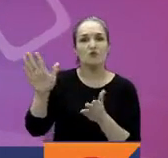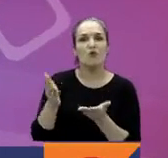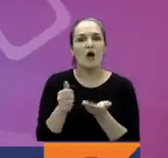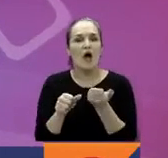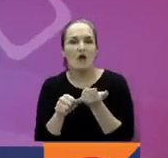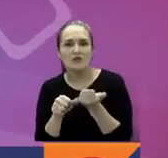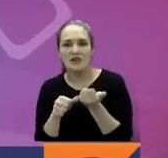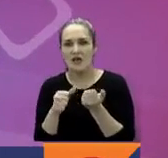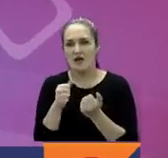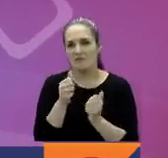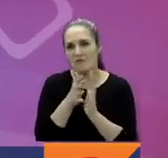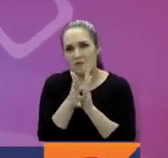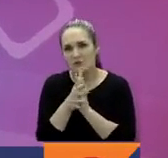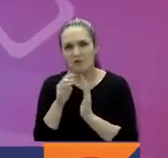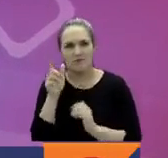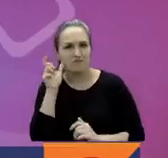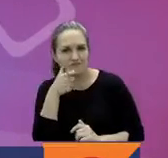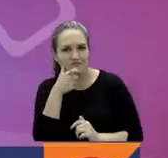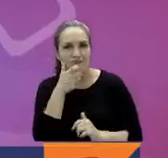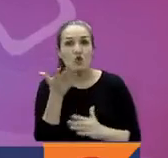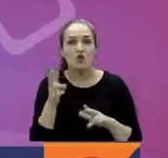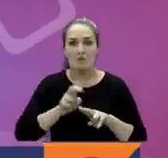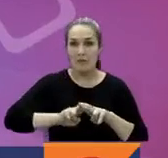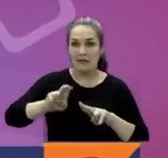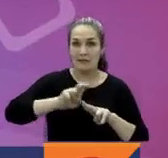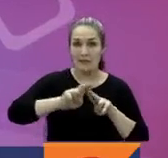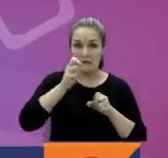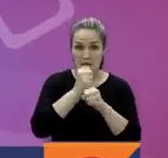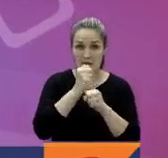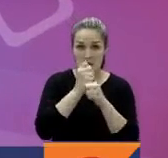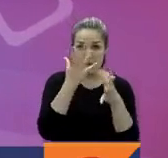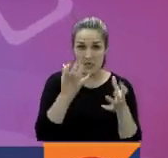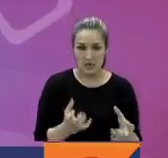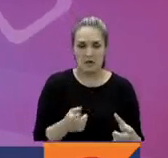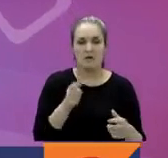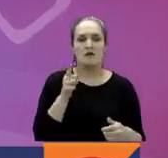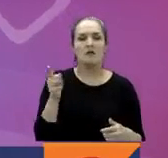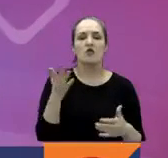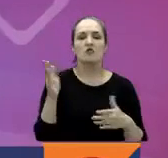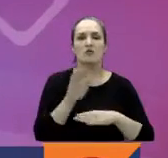al cliente trabajen en Manizales, vaya a la página